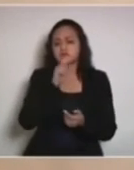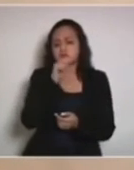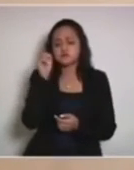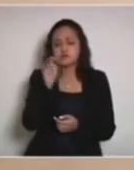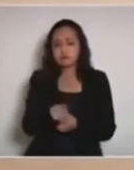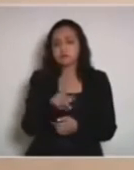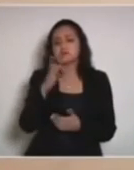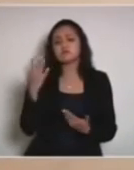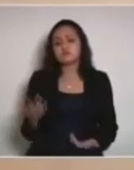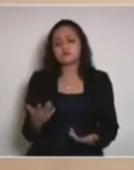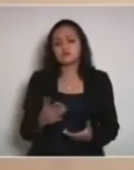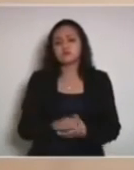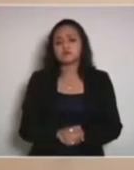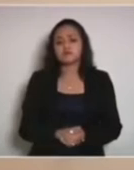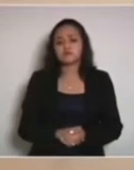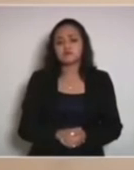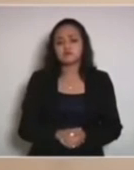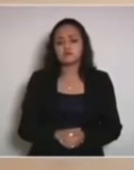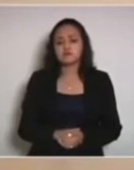jurisdiccionales